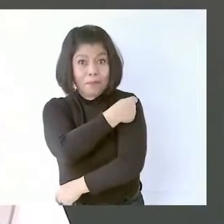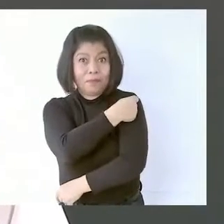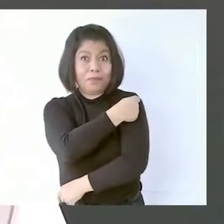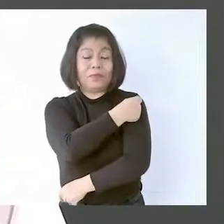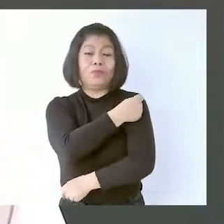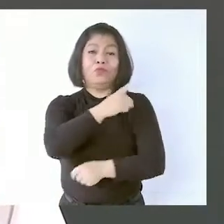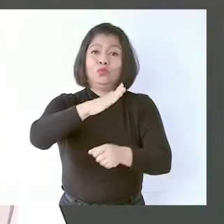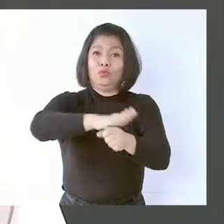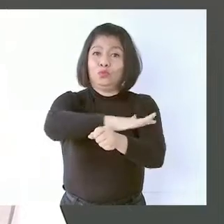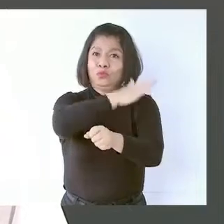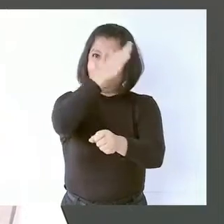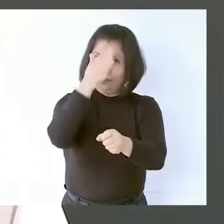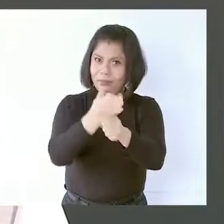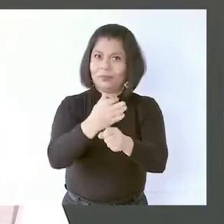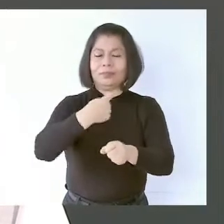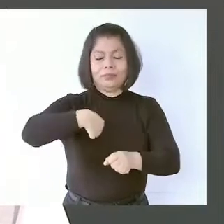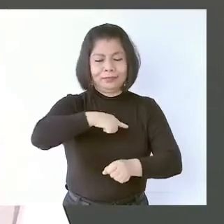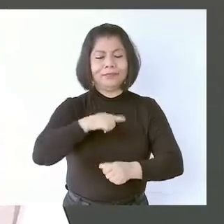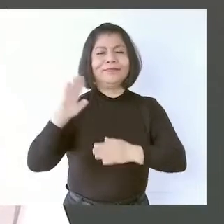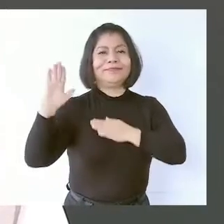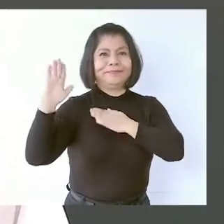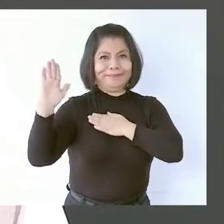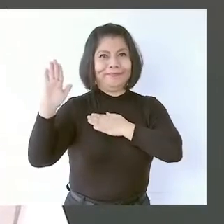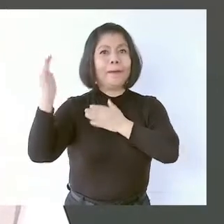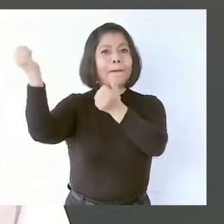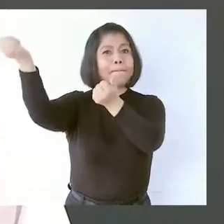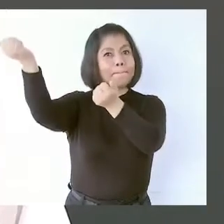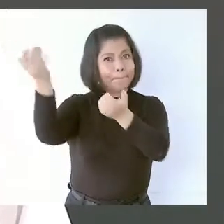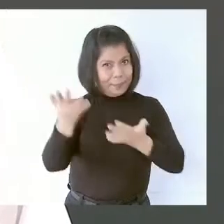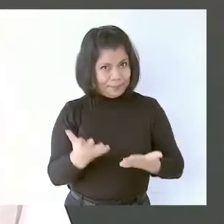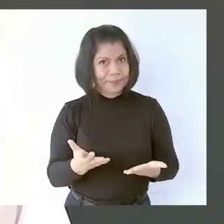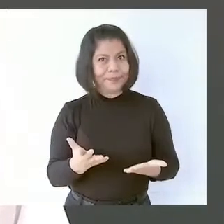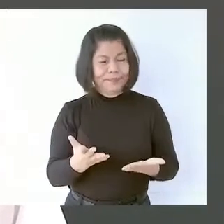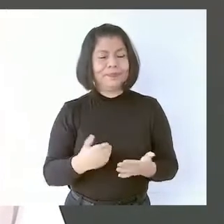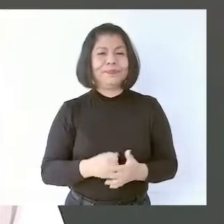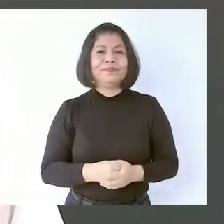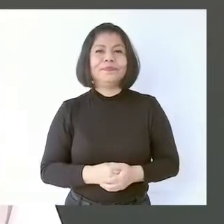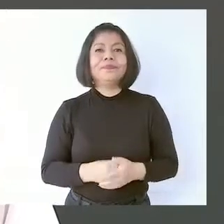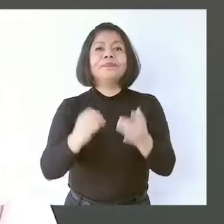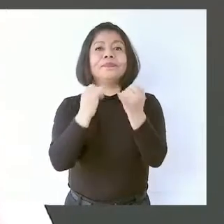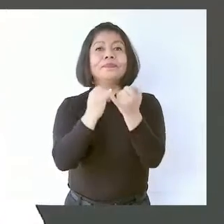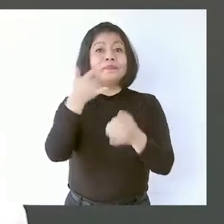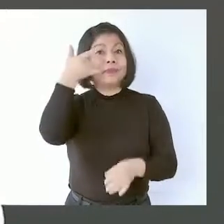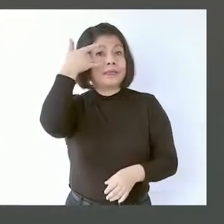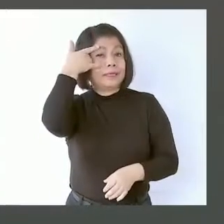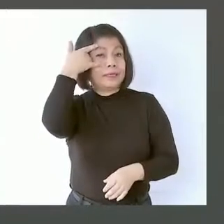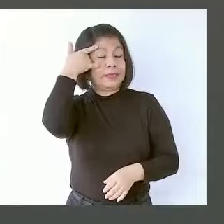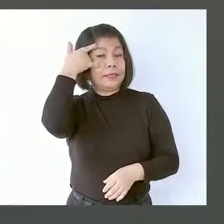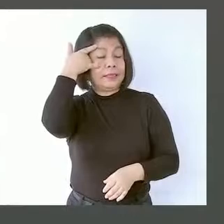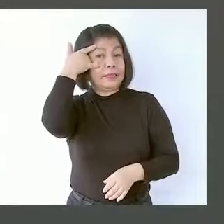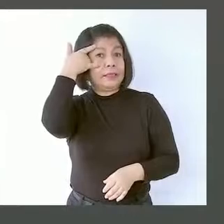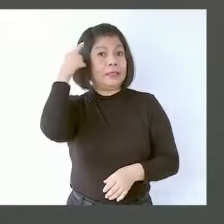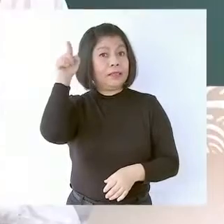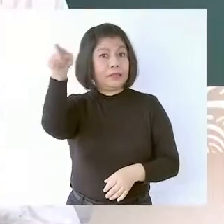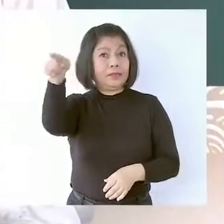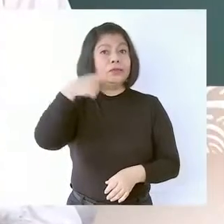también hoy hicimos una convocatoria al pueblo de Campeche para